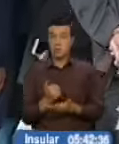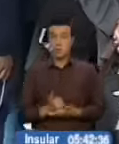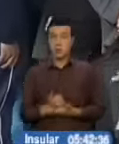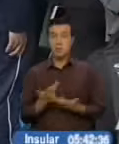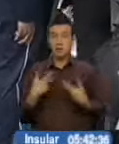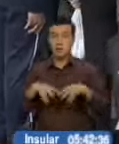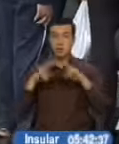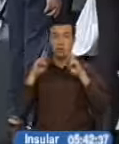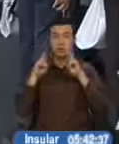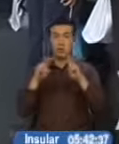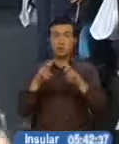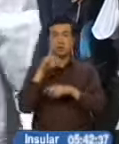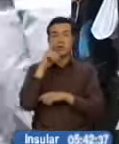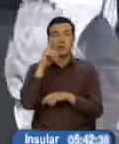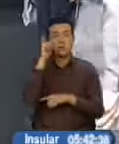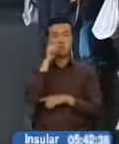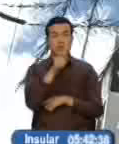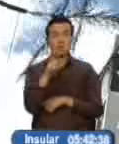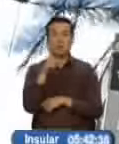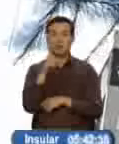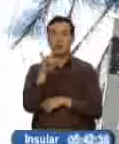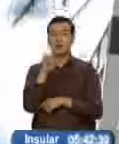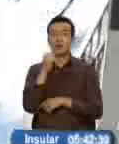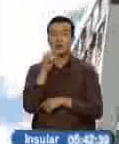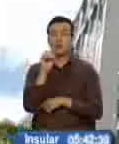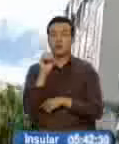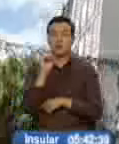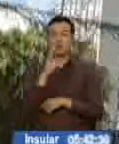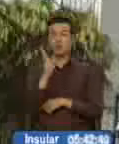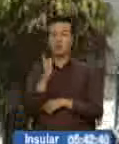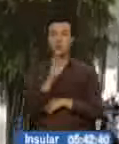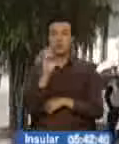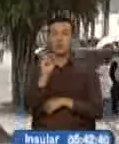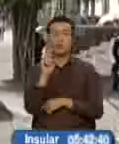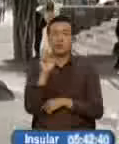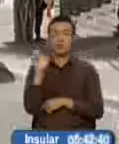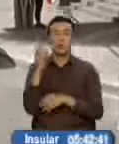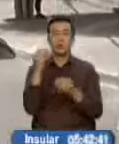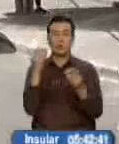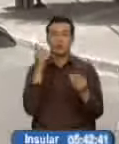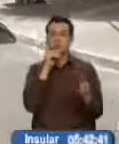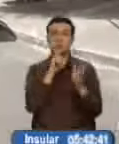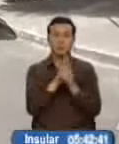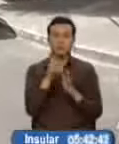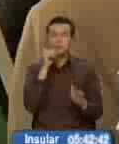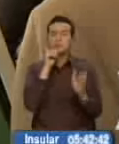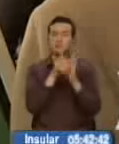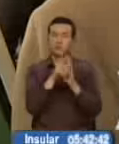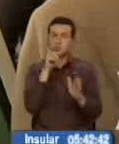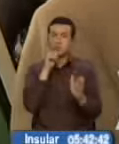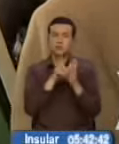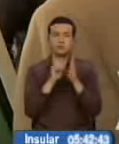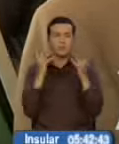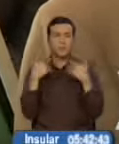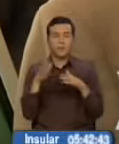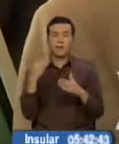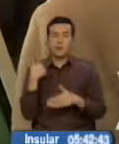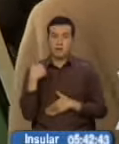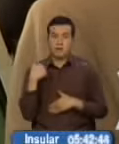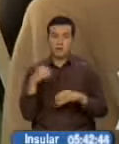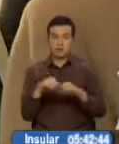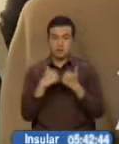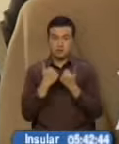siendo investigadas por el fiscal Diego Correa, una indagación que se alimenta de cientos de denuncias de los acreedores. Hemos tenido